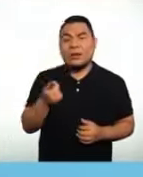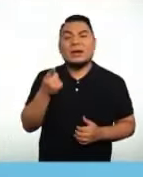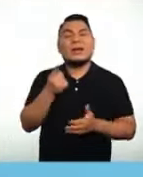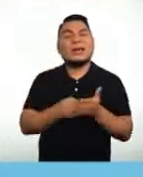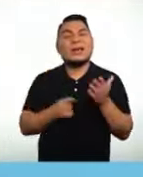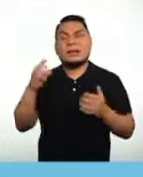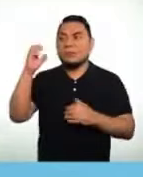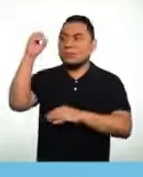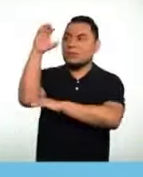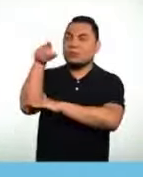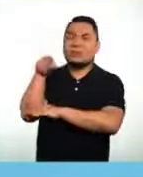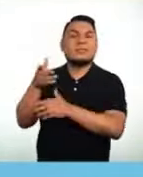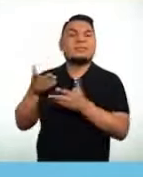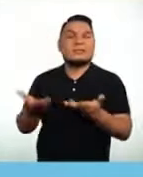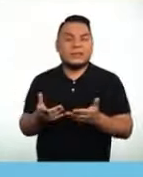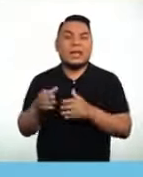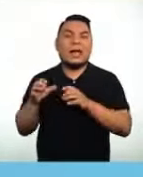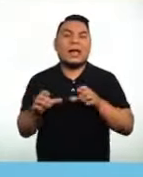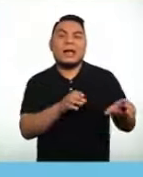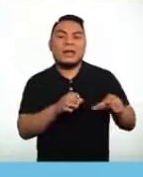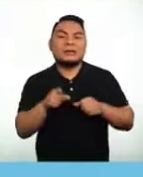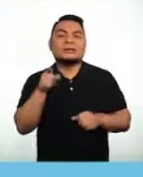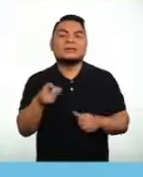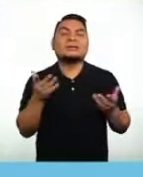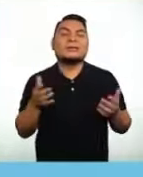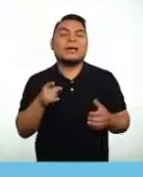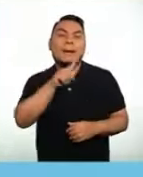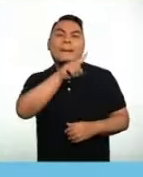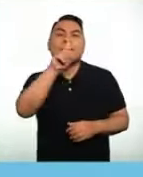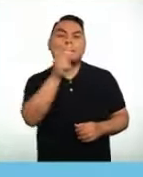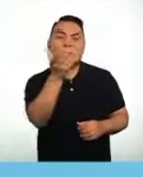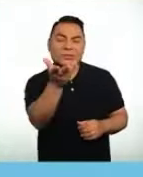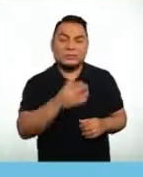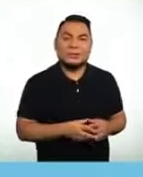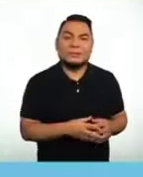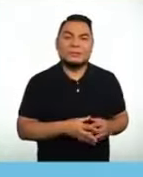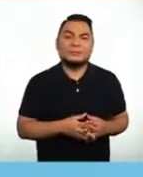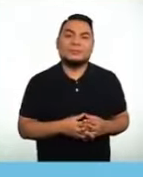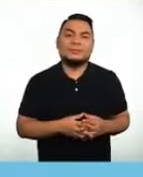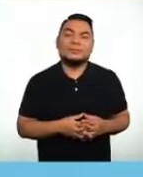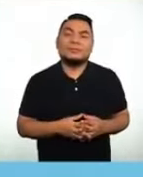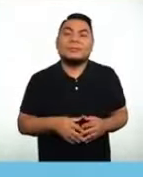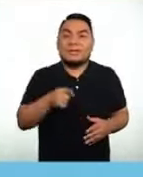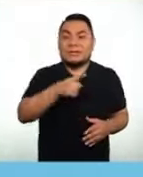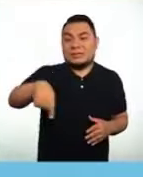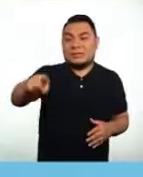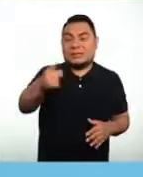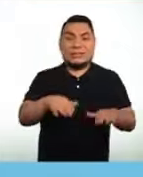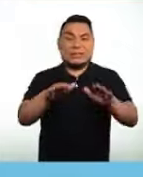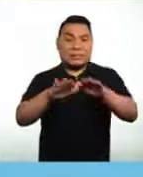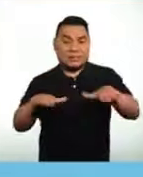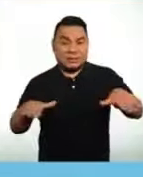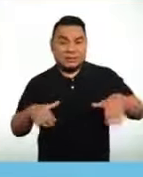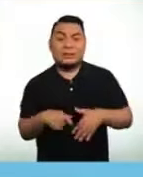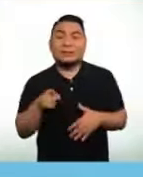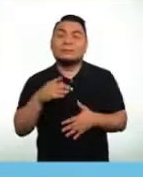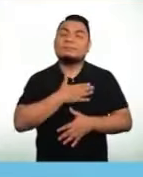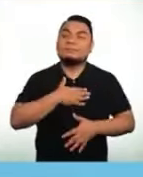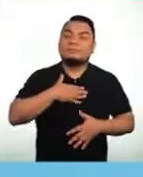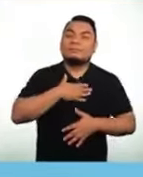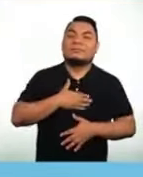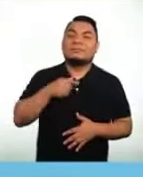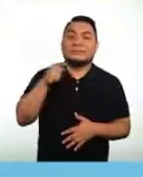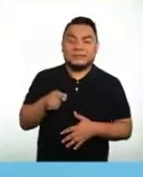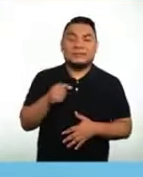para conocer en qué luz del semáforo se encuentran, realícense la siguiente pregunta. ¿La niña o